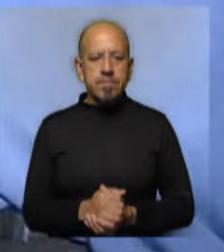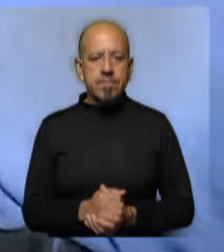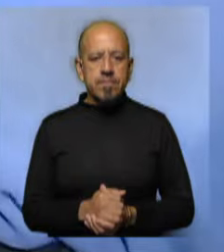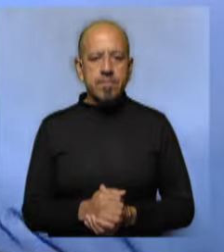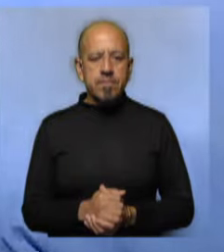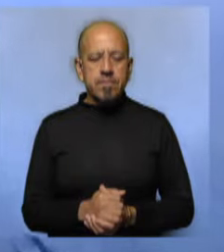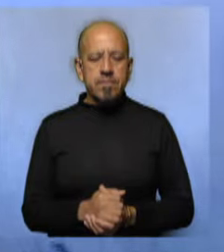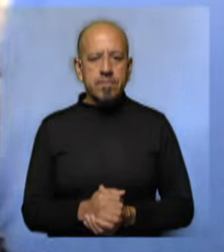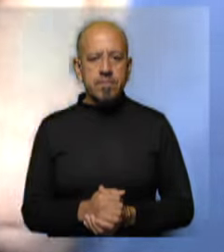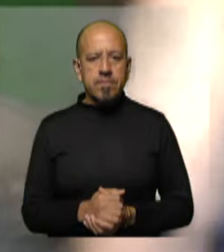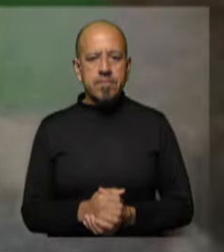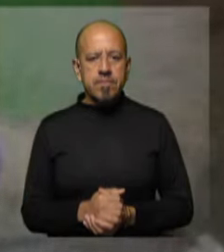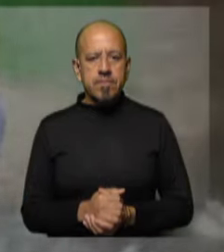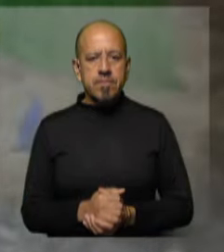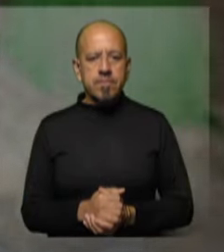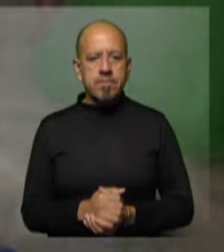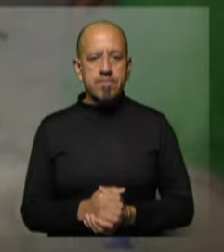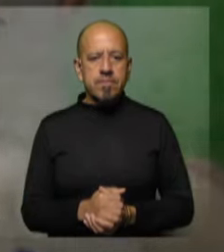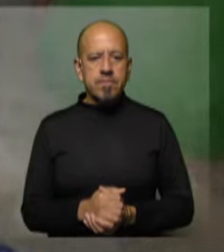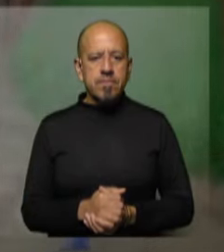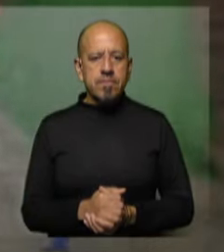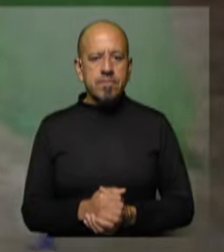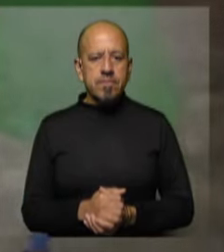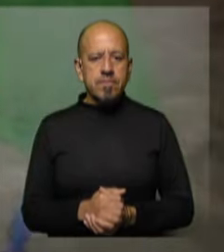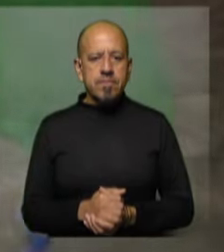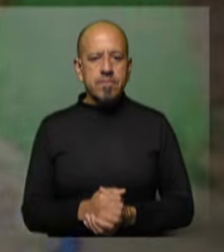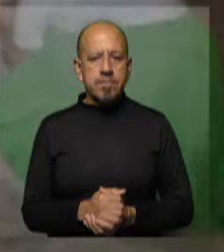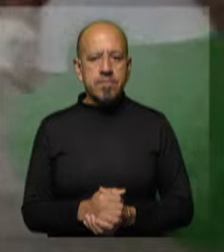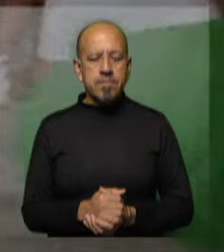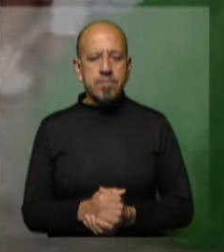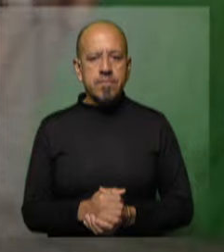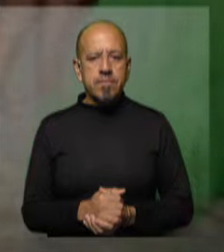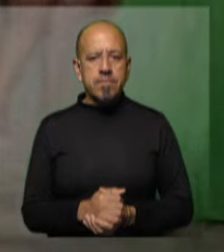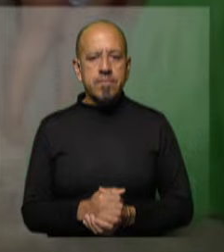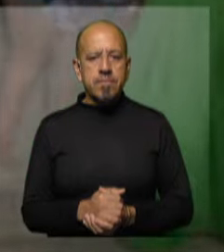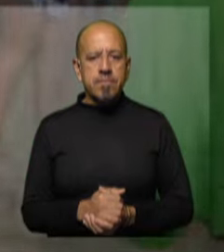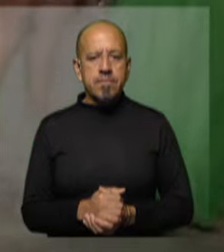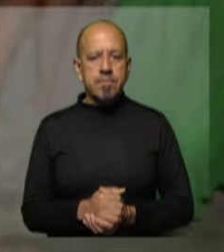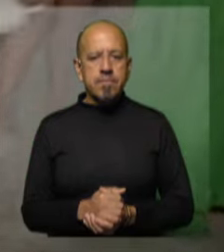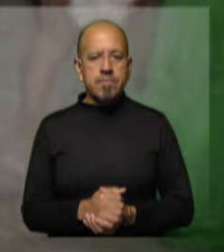mostrando ahí todo lo que es el mar y cómo la gente se va acomodando. Vamos cerrando por acá.